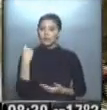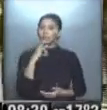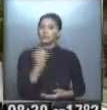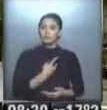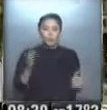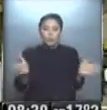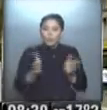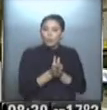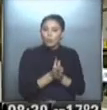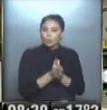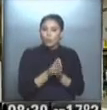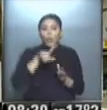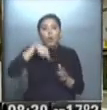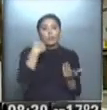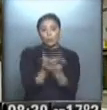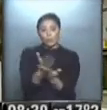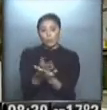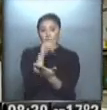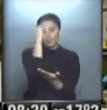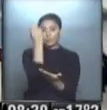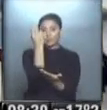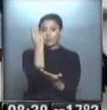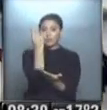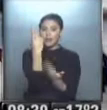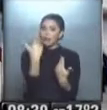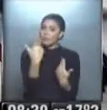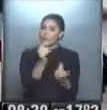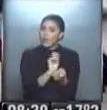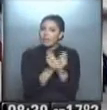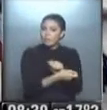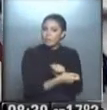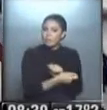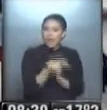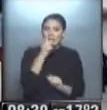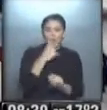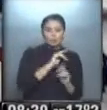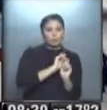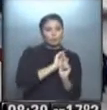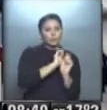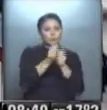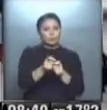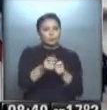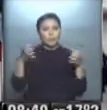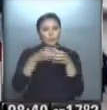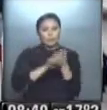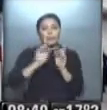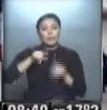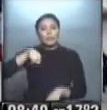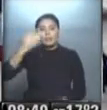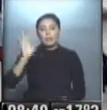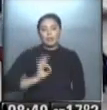que consolidemos una opción nacional que pueda sustituir al kirchnerismo y también al justicialismo en el